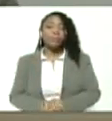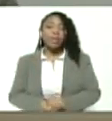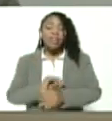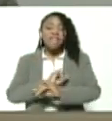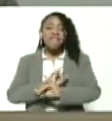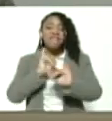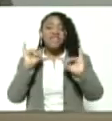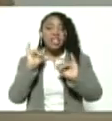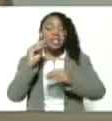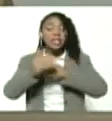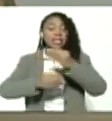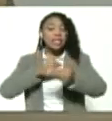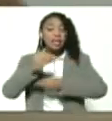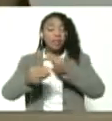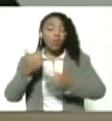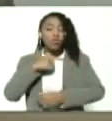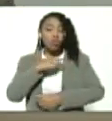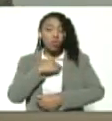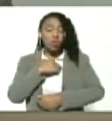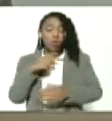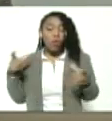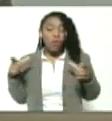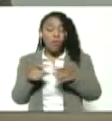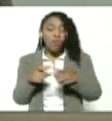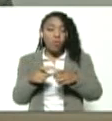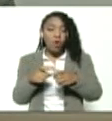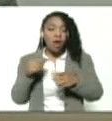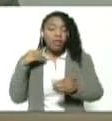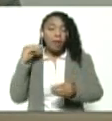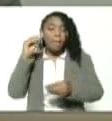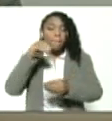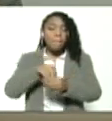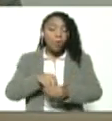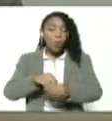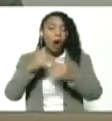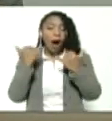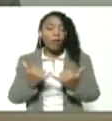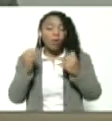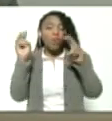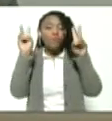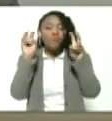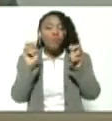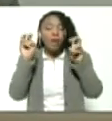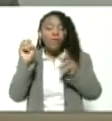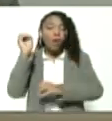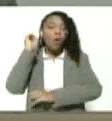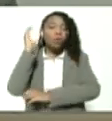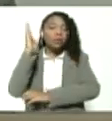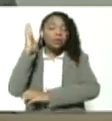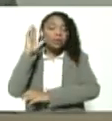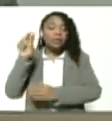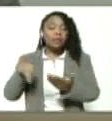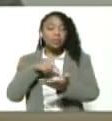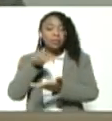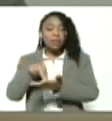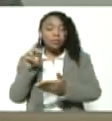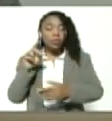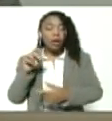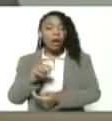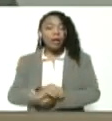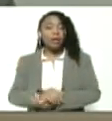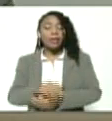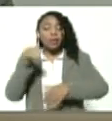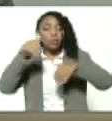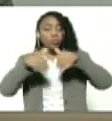acabamos de realizar la sesión de instalación del Consejo Nacional Electoral, en la que